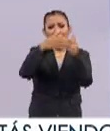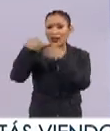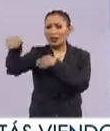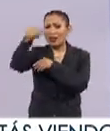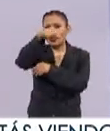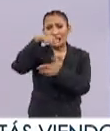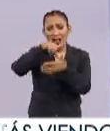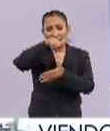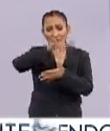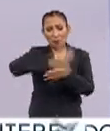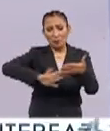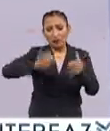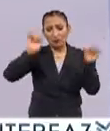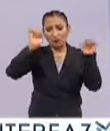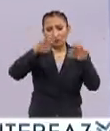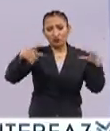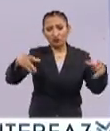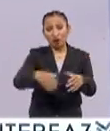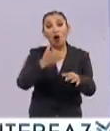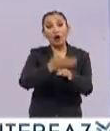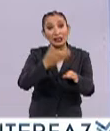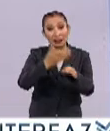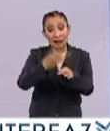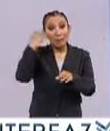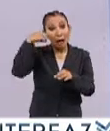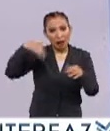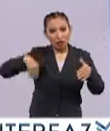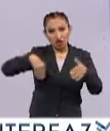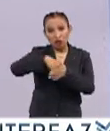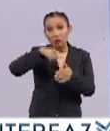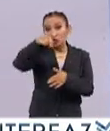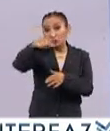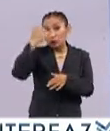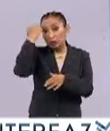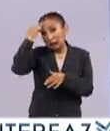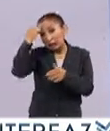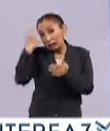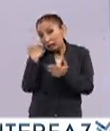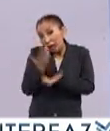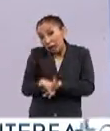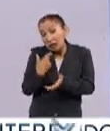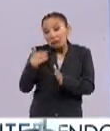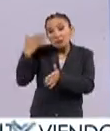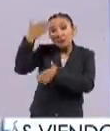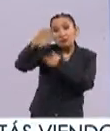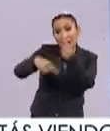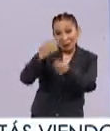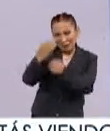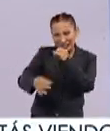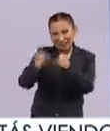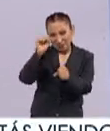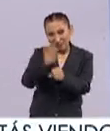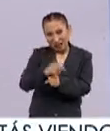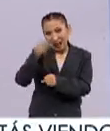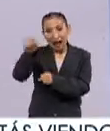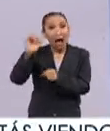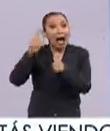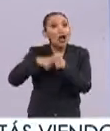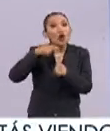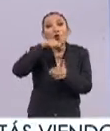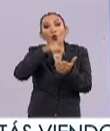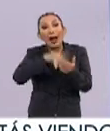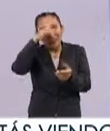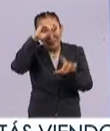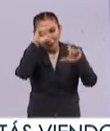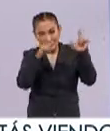diferentes partes de Latinoamérica que están en estos momentos en Veracruz. Si usted tiene pensado y quiere irse el fin de semana a algún lugar de